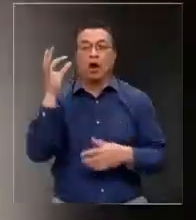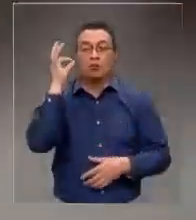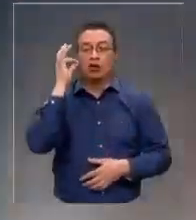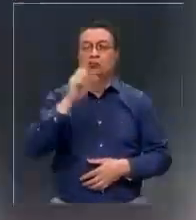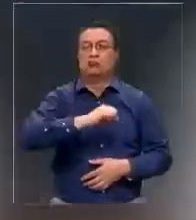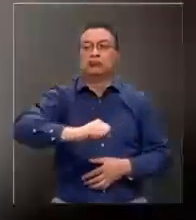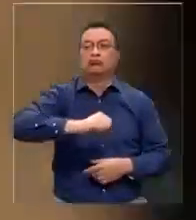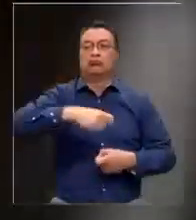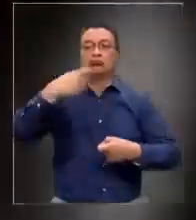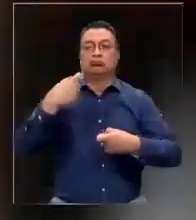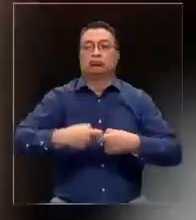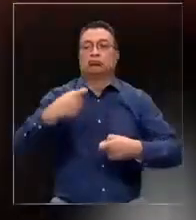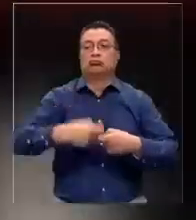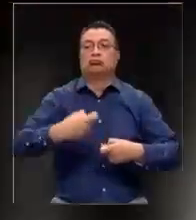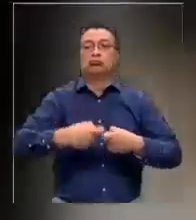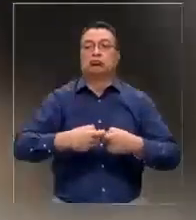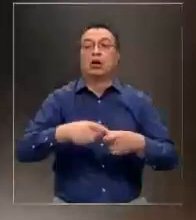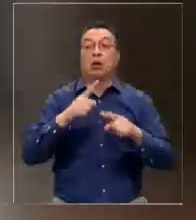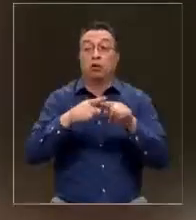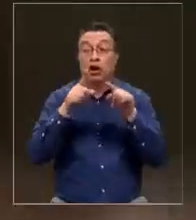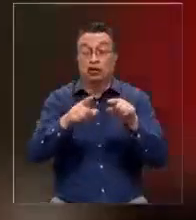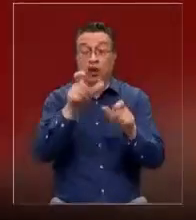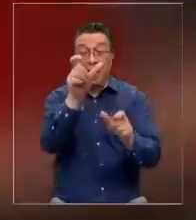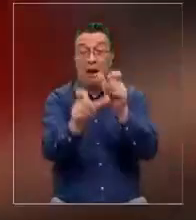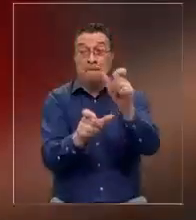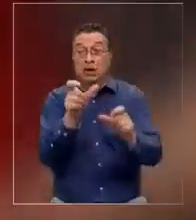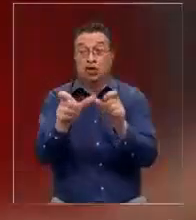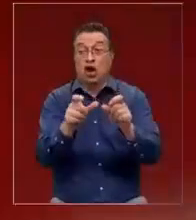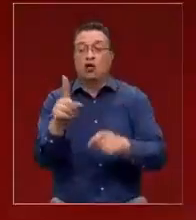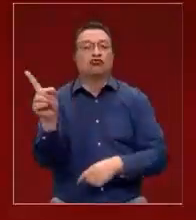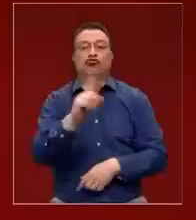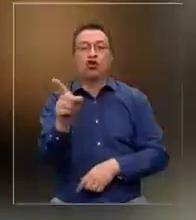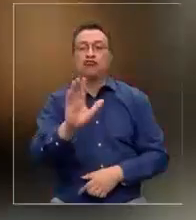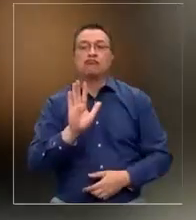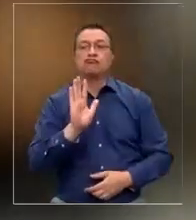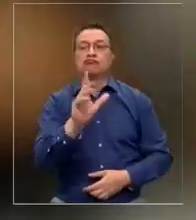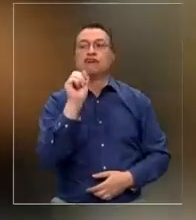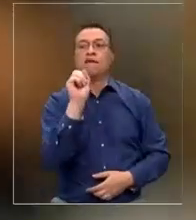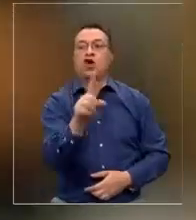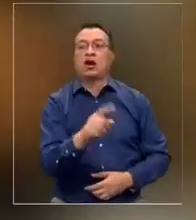no quiso hacer caso y por eso los mismos pasajeros no la dejaron subir.